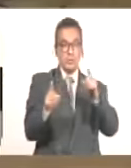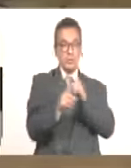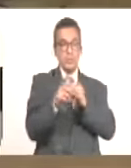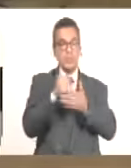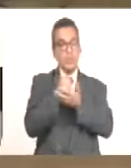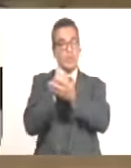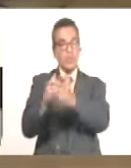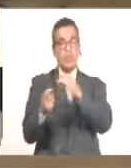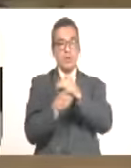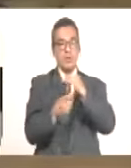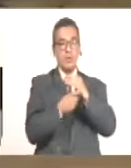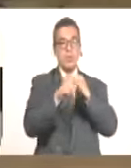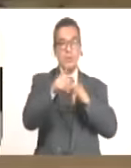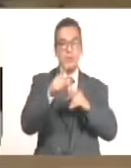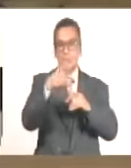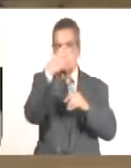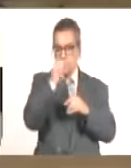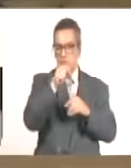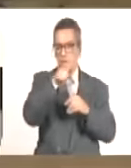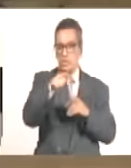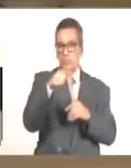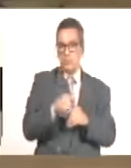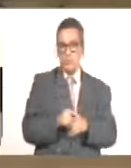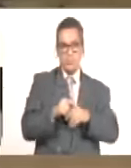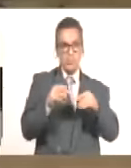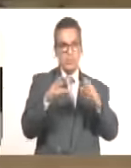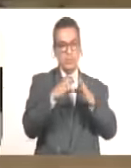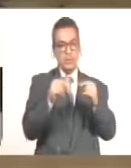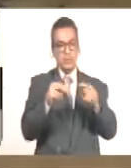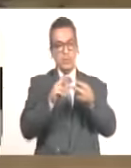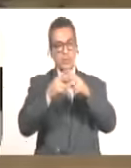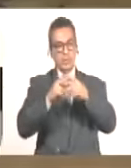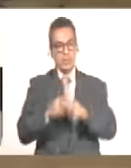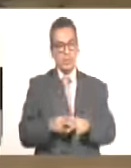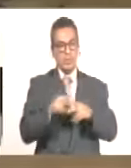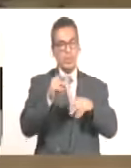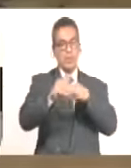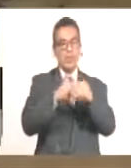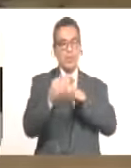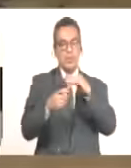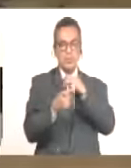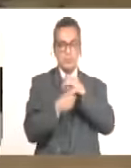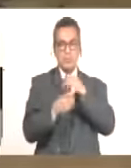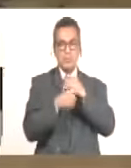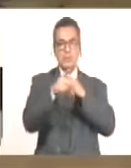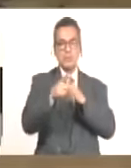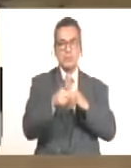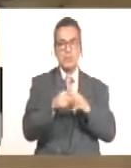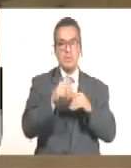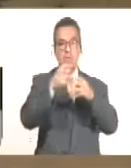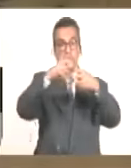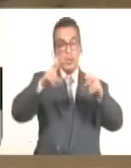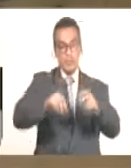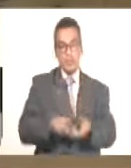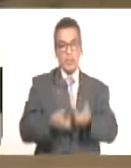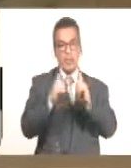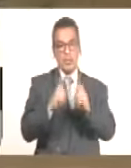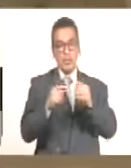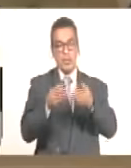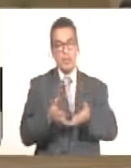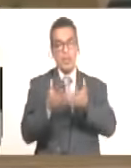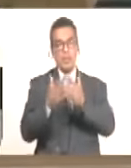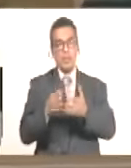ayudas técnicas, entendiendo estas como son todas aquellas herramientas, dispositivos tecnológicos y materiales que permiten